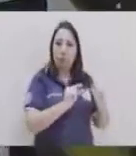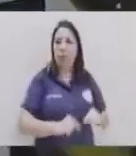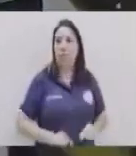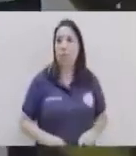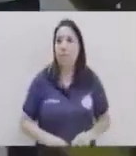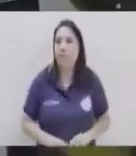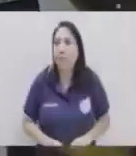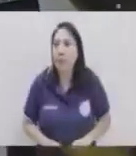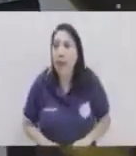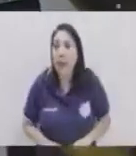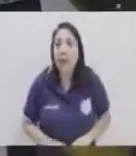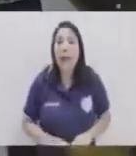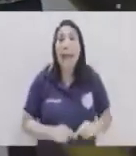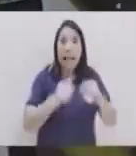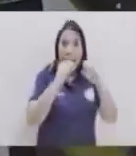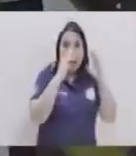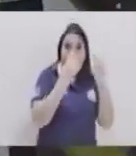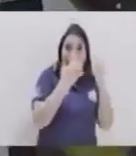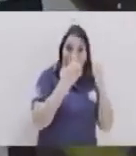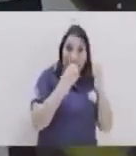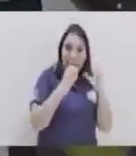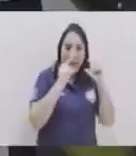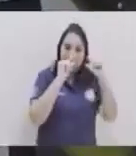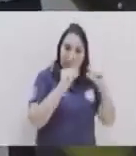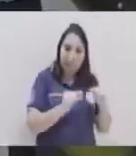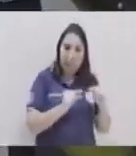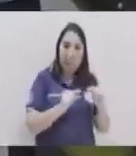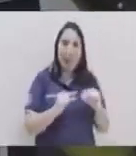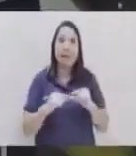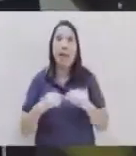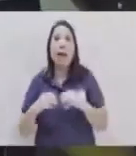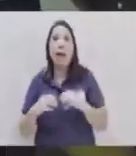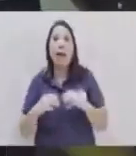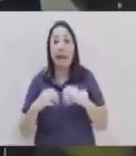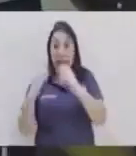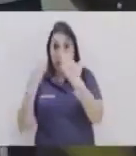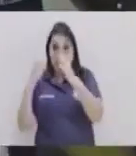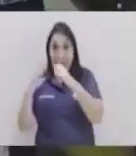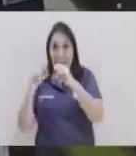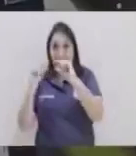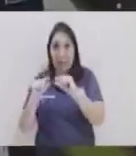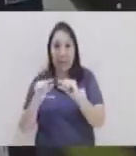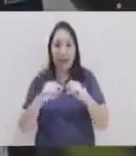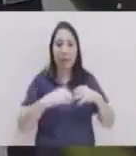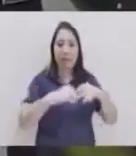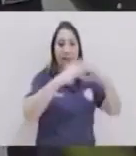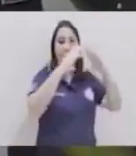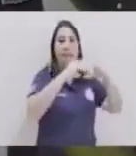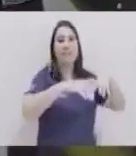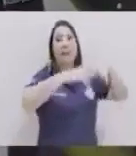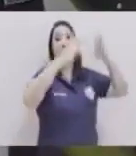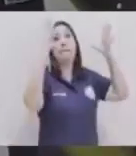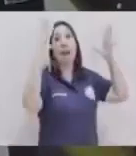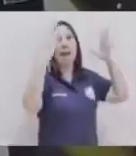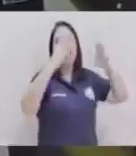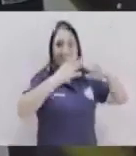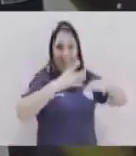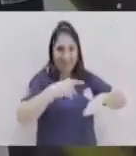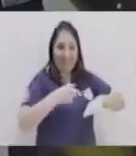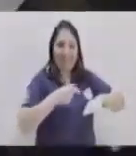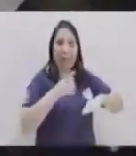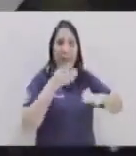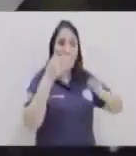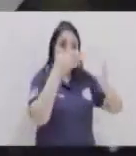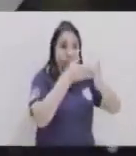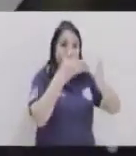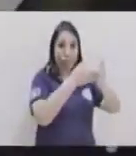conclusión, una emergencia es algo de una menor magnitud y un desastre es algo de una mayor magnitud que afecta a más personas